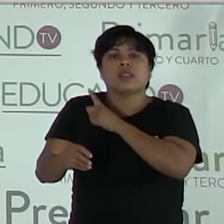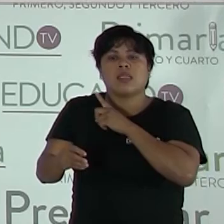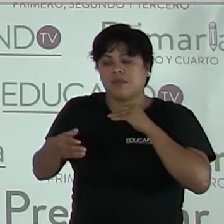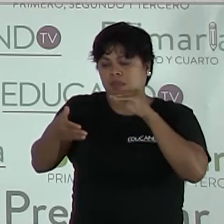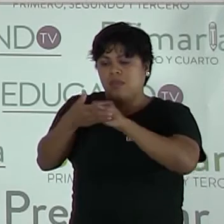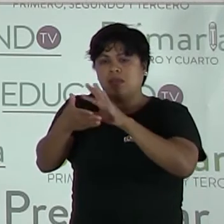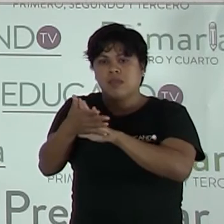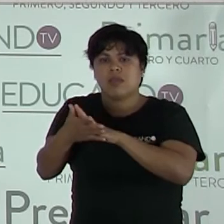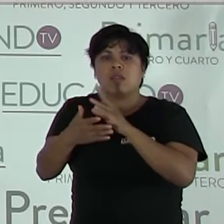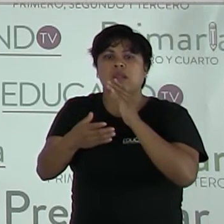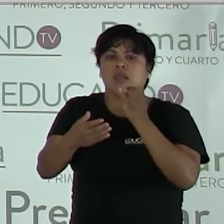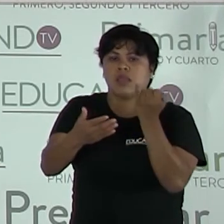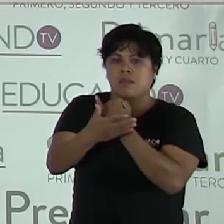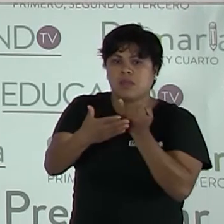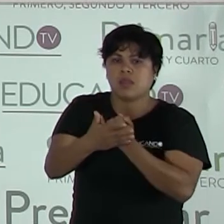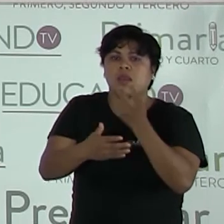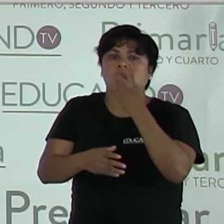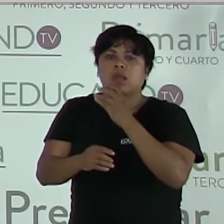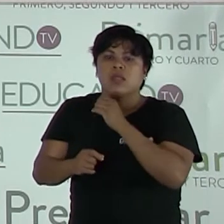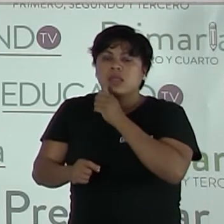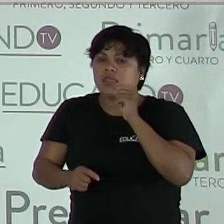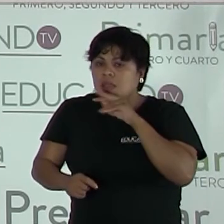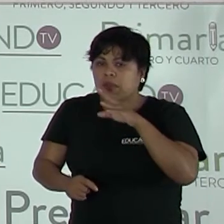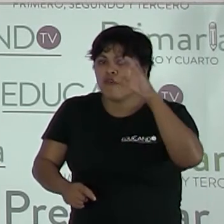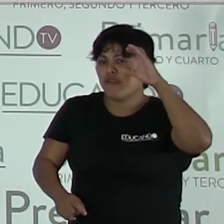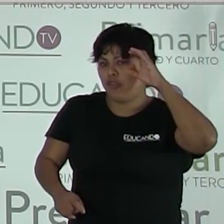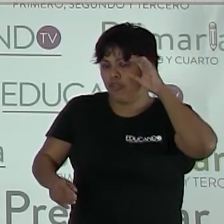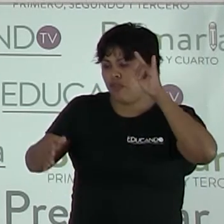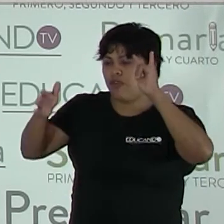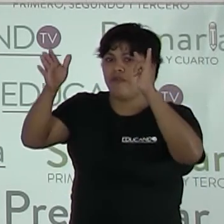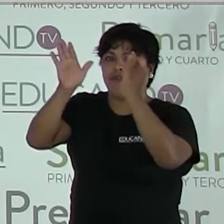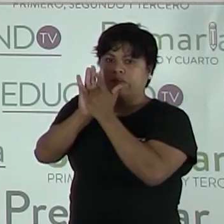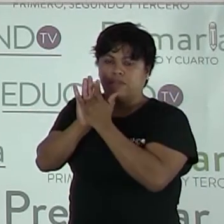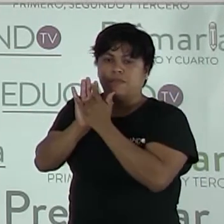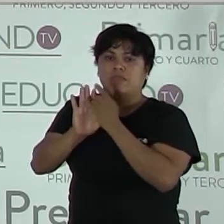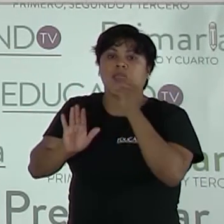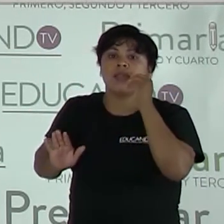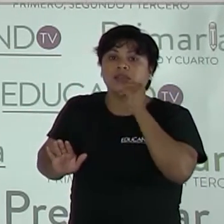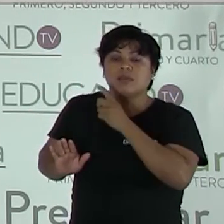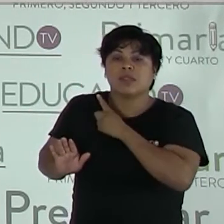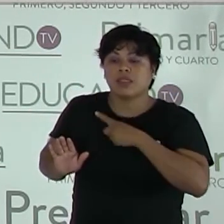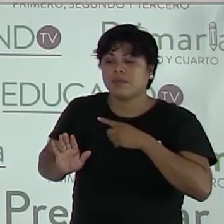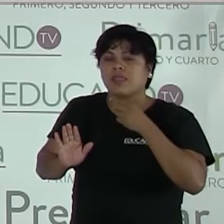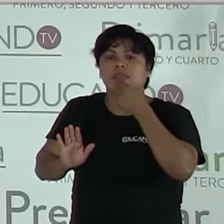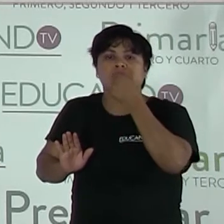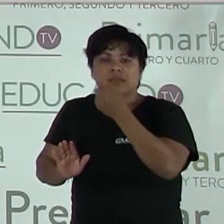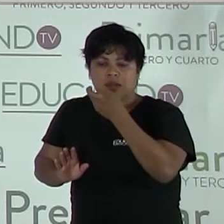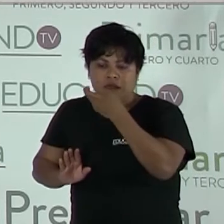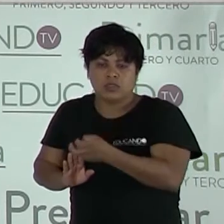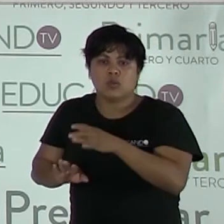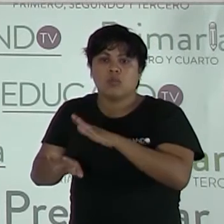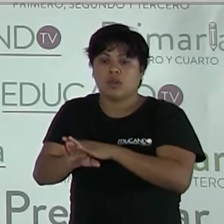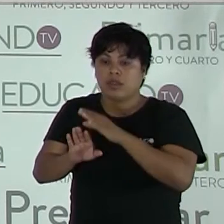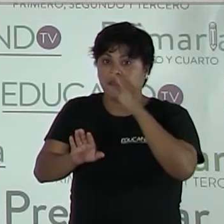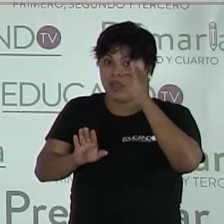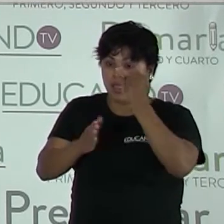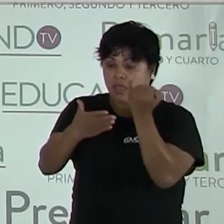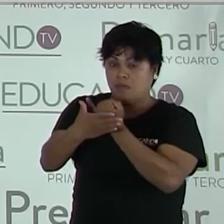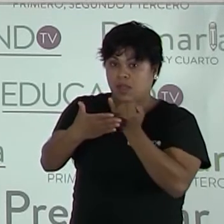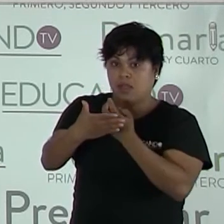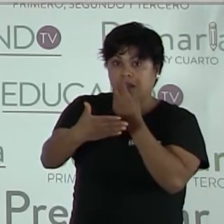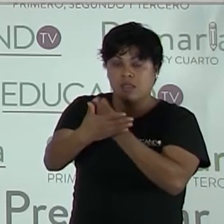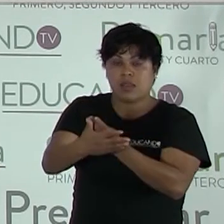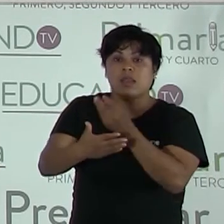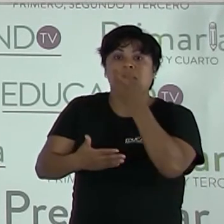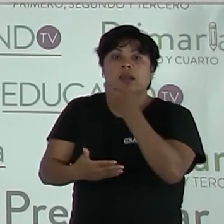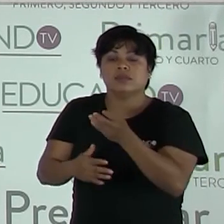imagen y por último, un pie de fotografía. Es importante recalcar esto porque la imagen